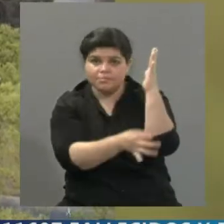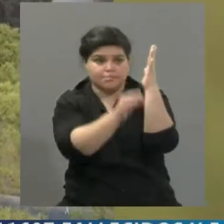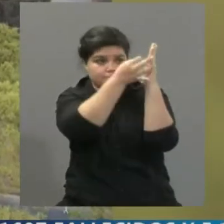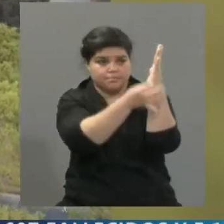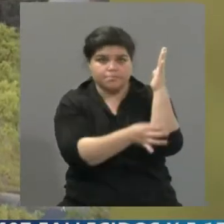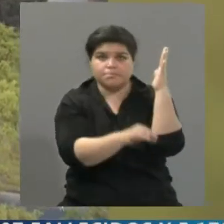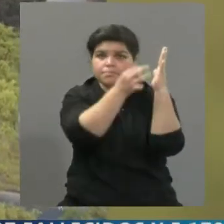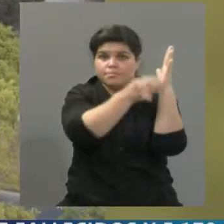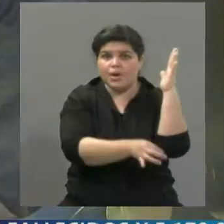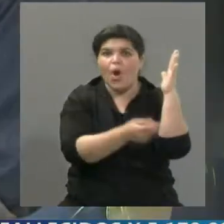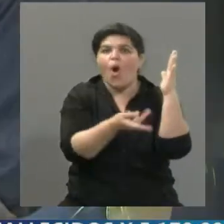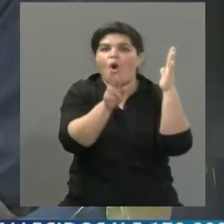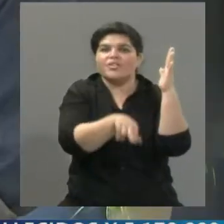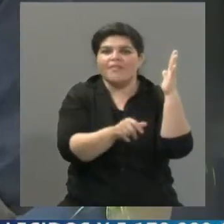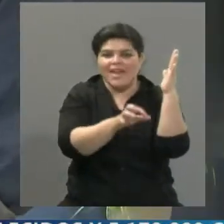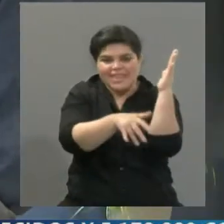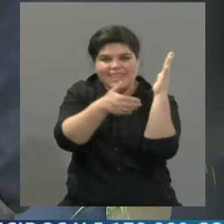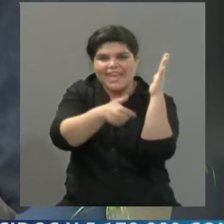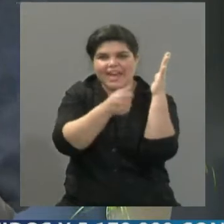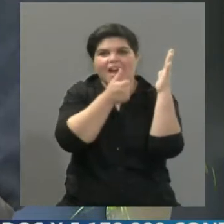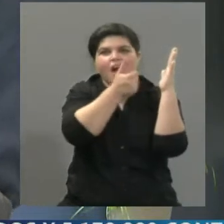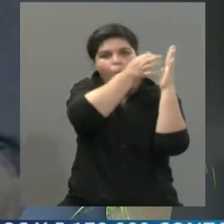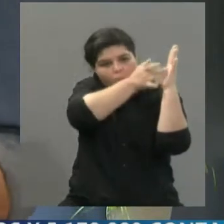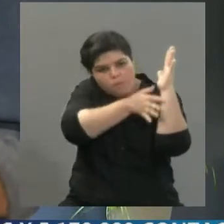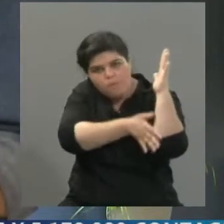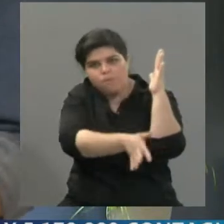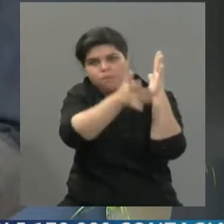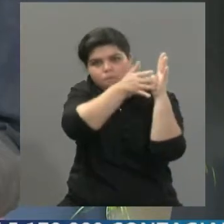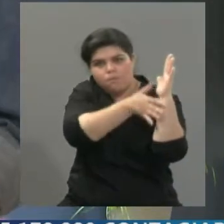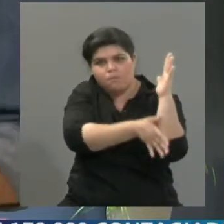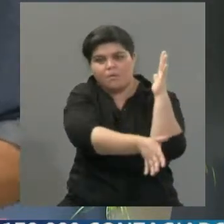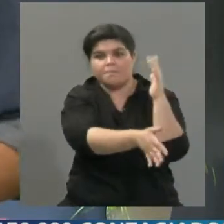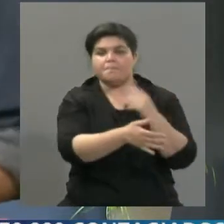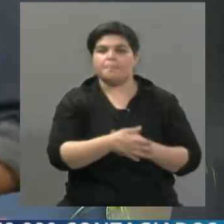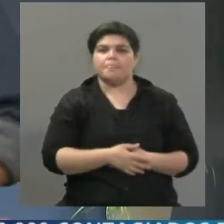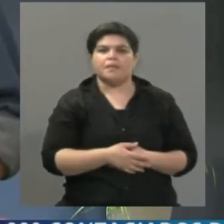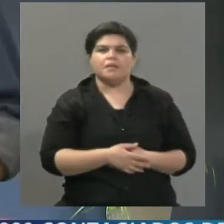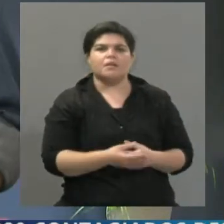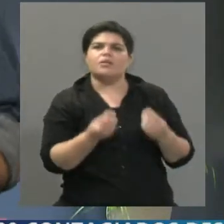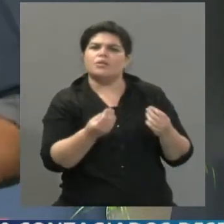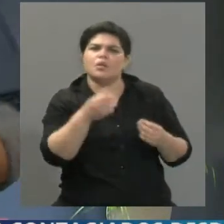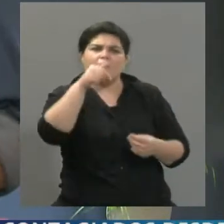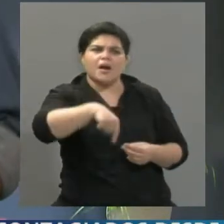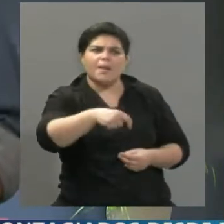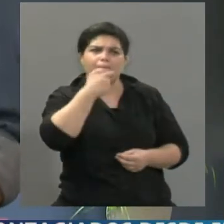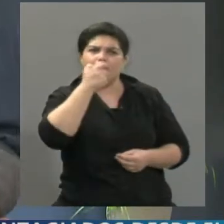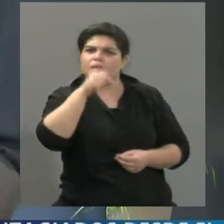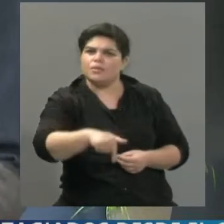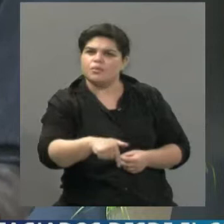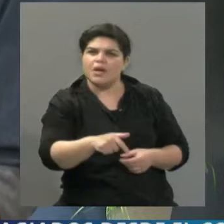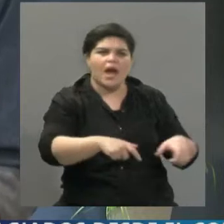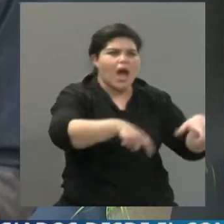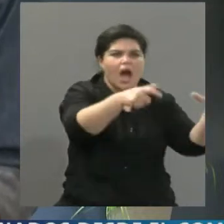Por supuesto. Sergio, consulta, ¿usted tiene idea cómo se encuentra el arbolado aquí en la provincia de Mendoza o en ciertos